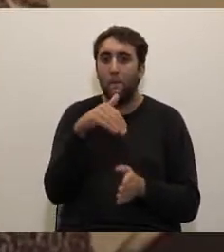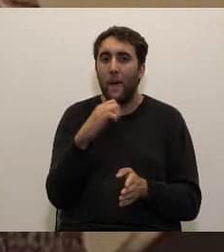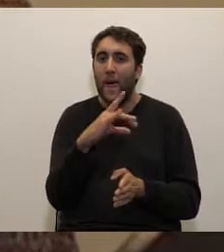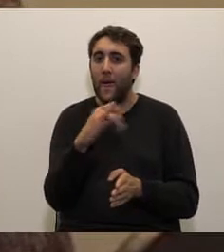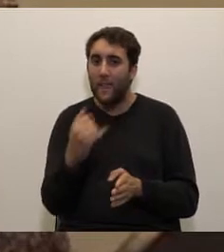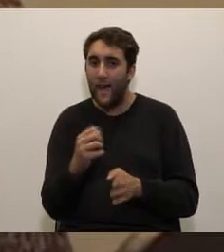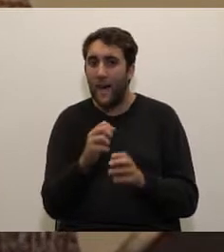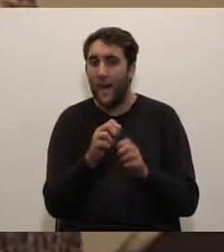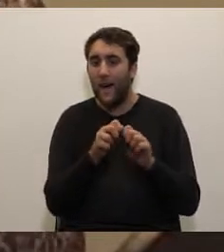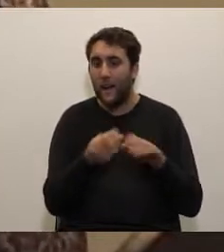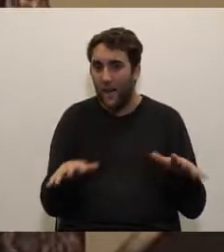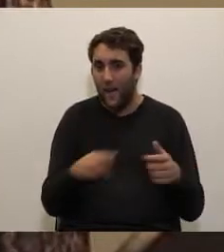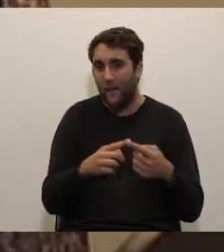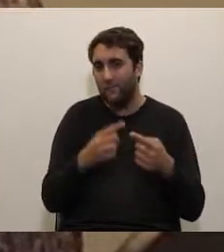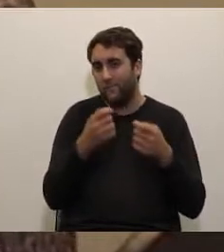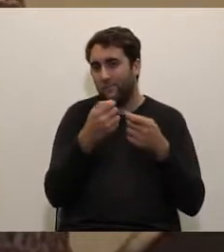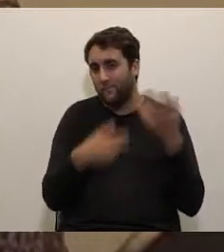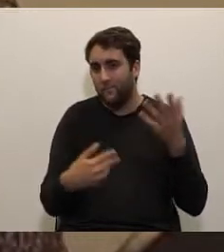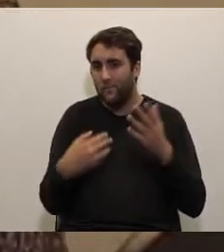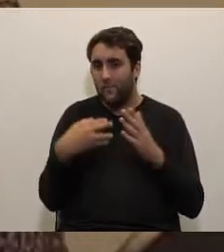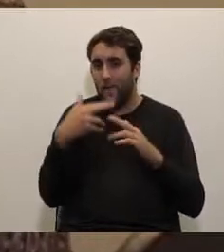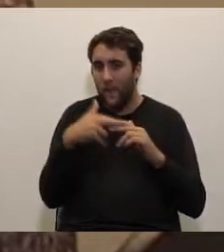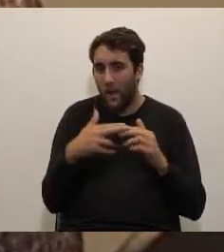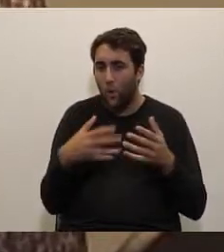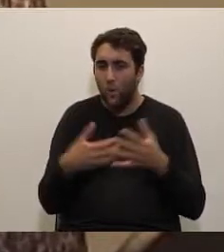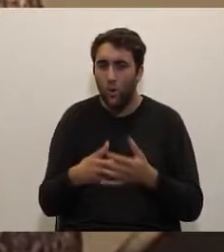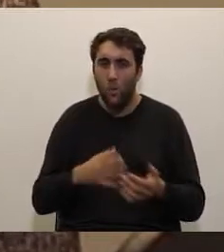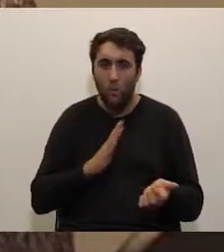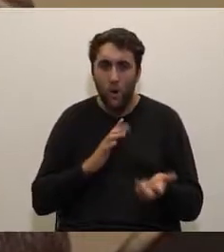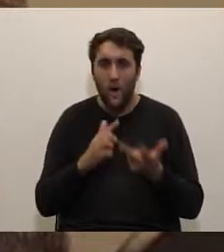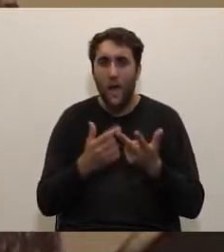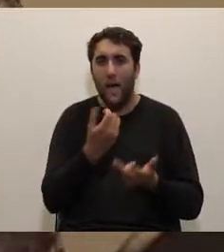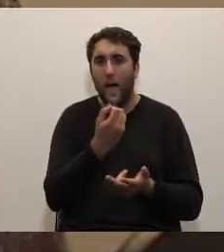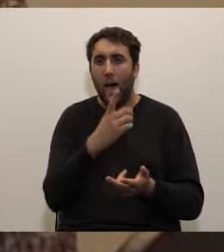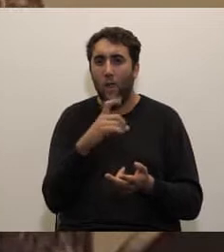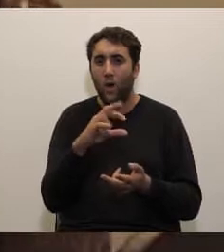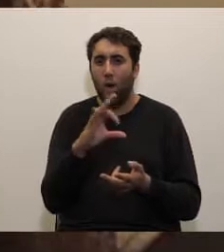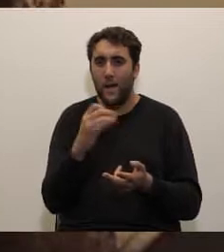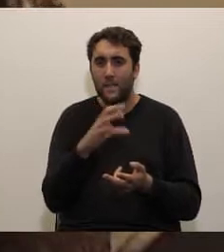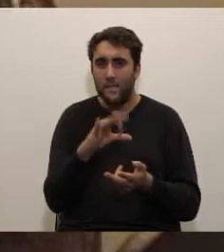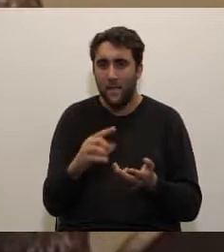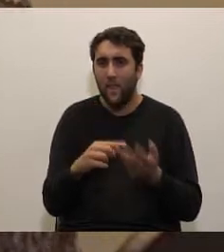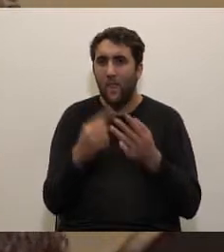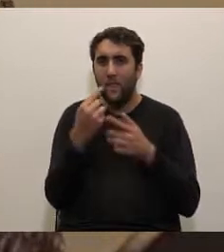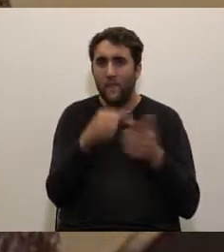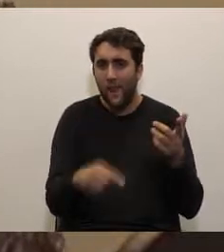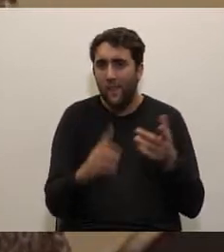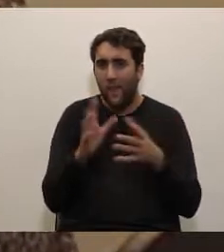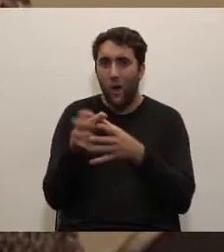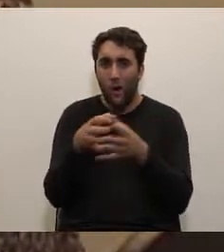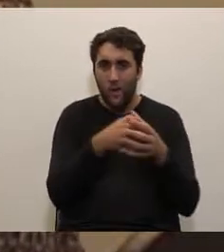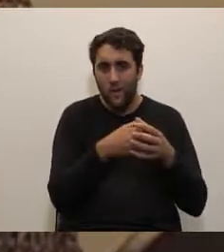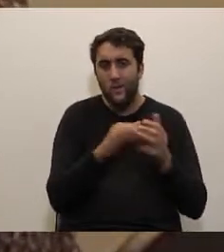MediaRed, Ártica, Creative Commons, Colectiva Mujer, Abraxas, distintos colectivos que